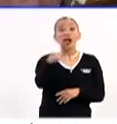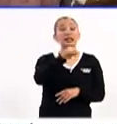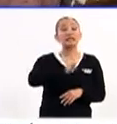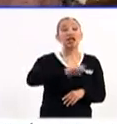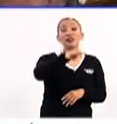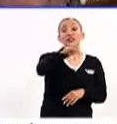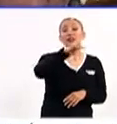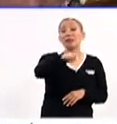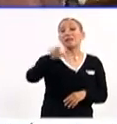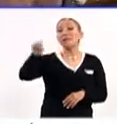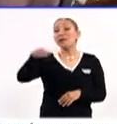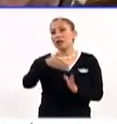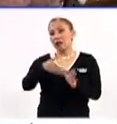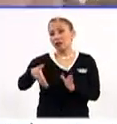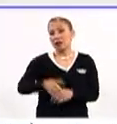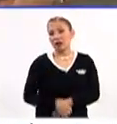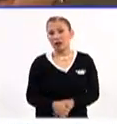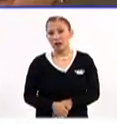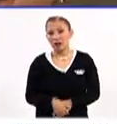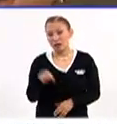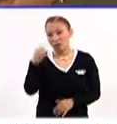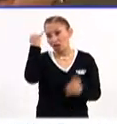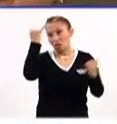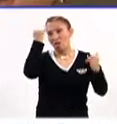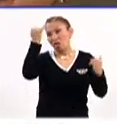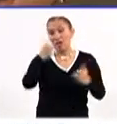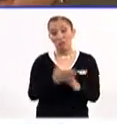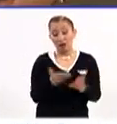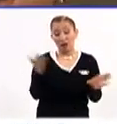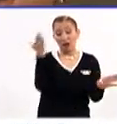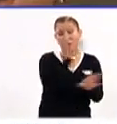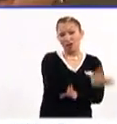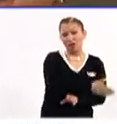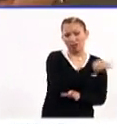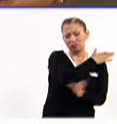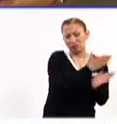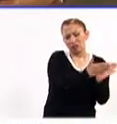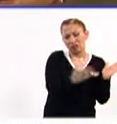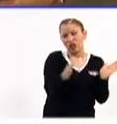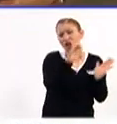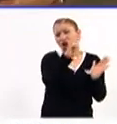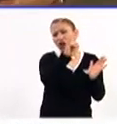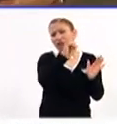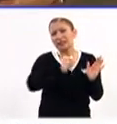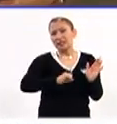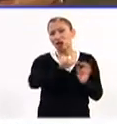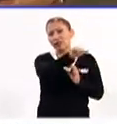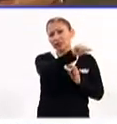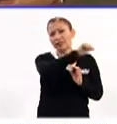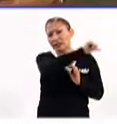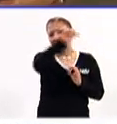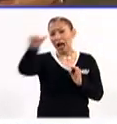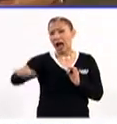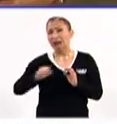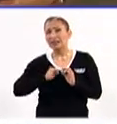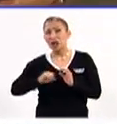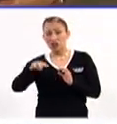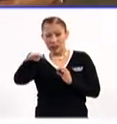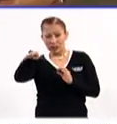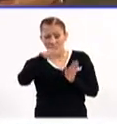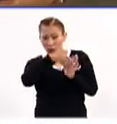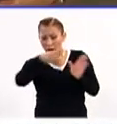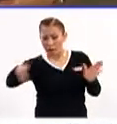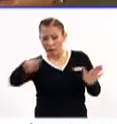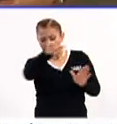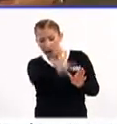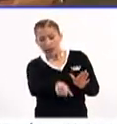siglo XIX y del siglo XX. Y anteriormente, durante todo el periodo colonial, desde el siglo XVI hasta el mismo siglo XIX,